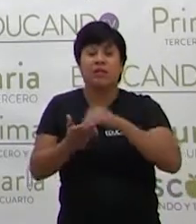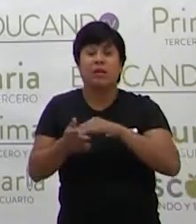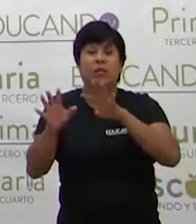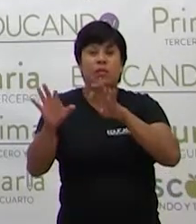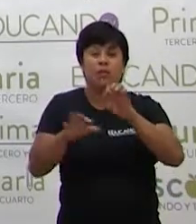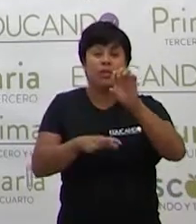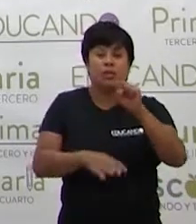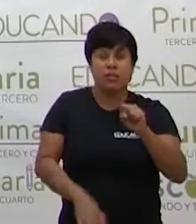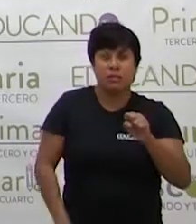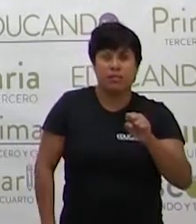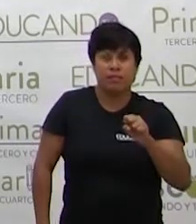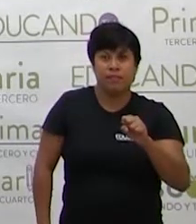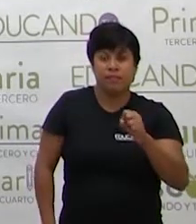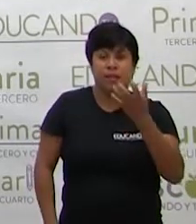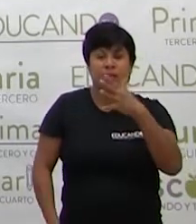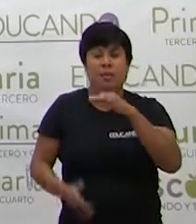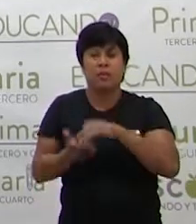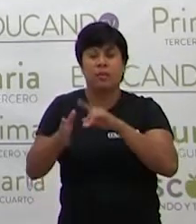10,970,